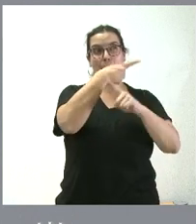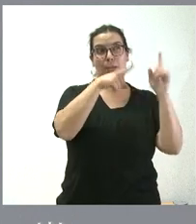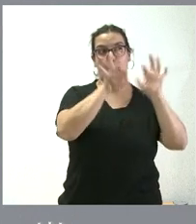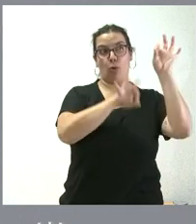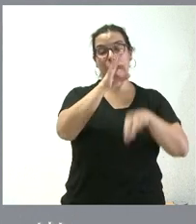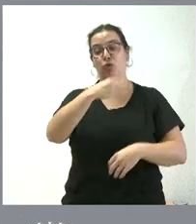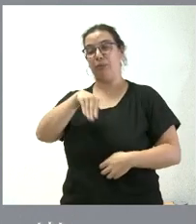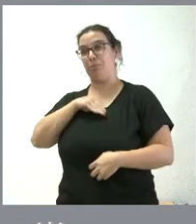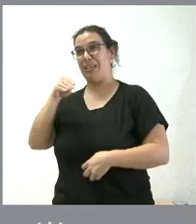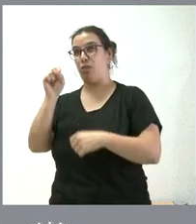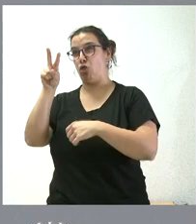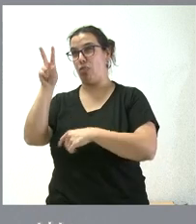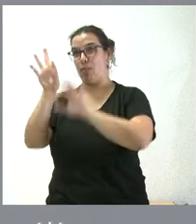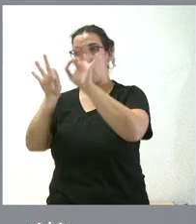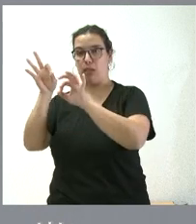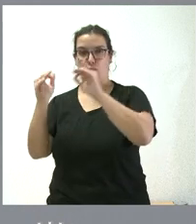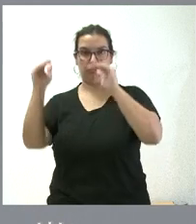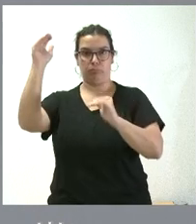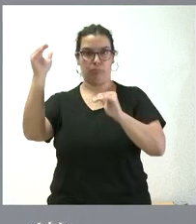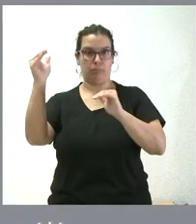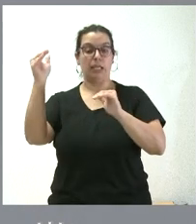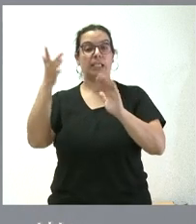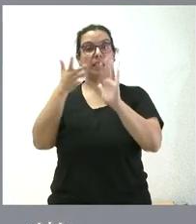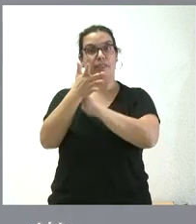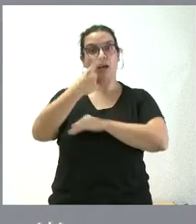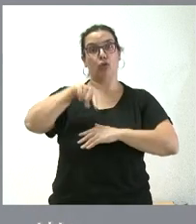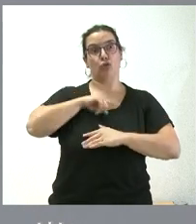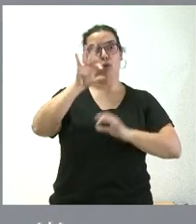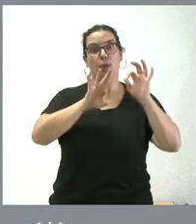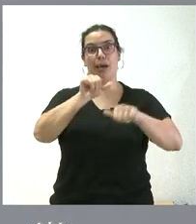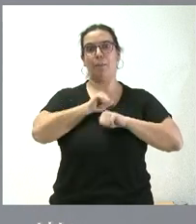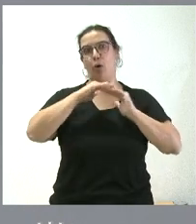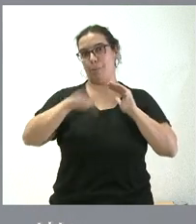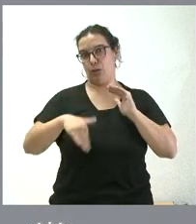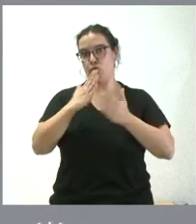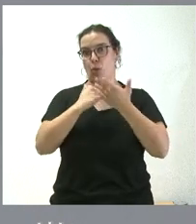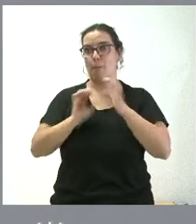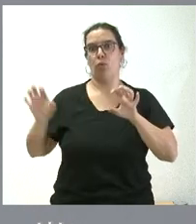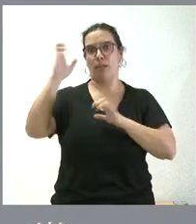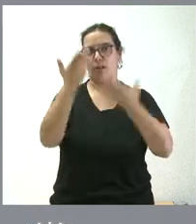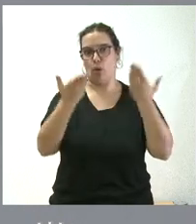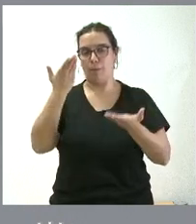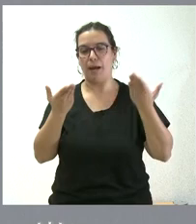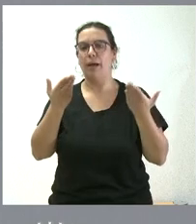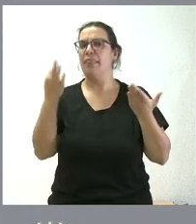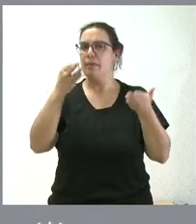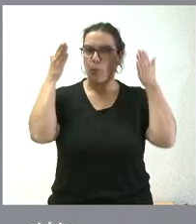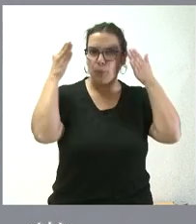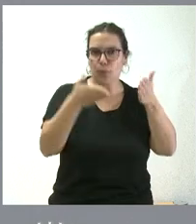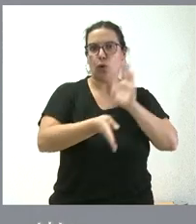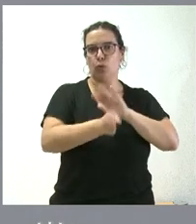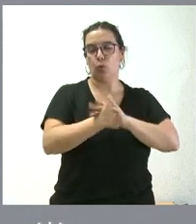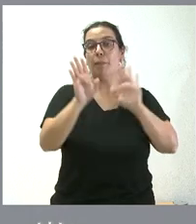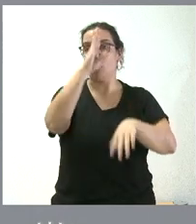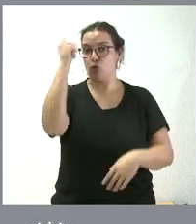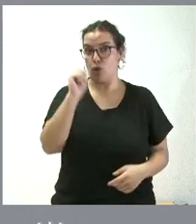está en el entorno del 12 por por tanto estamos entre las comunidades deas con menor tasa de paro y en esto tenemos que seguir insistiendo pero no olvidamos un hecho que